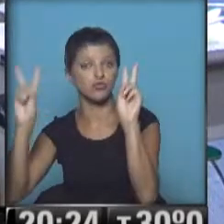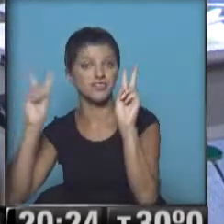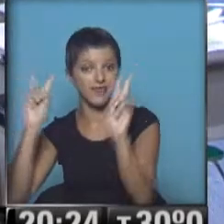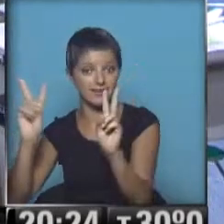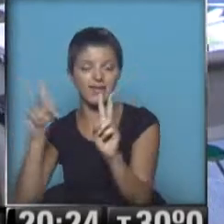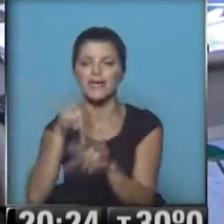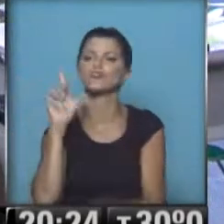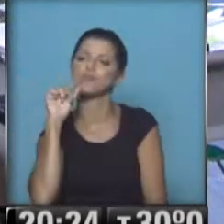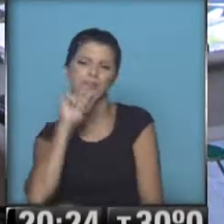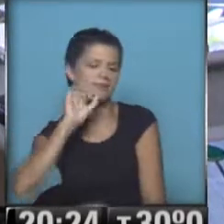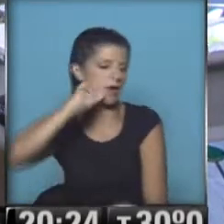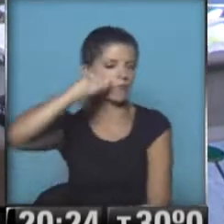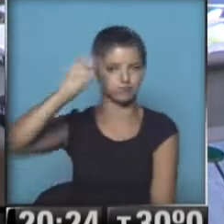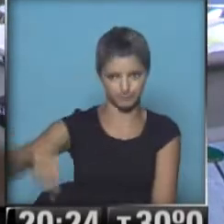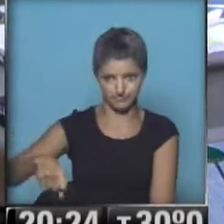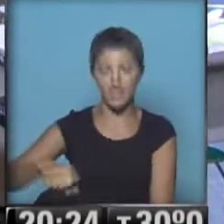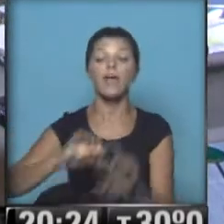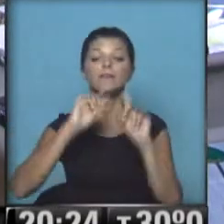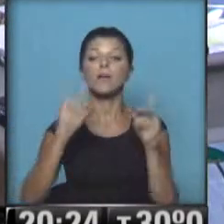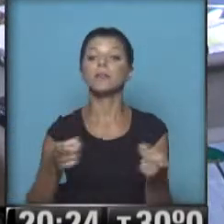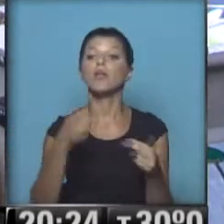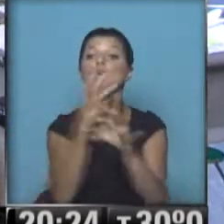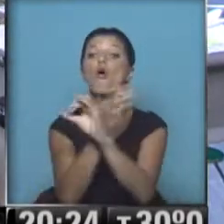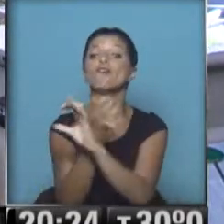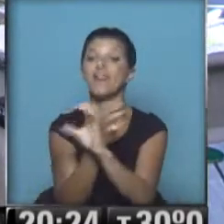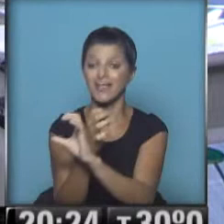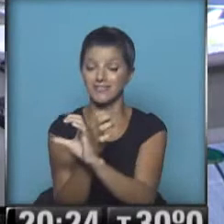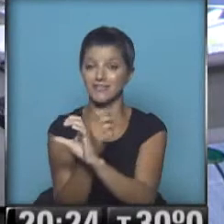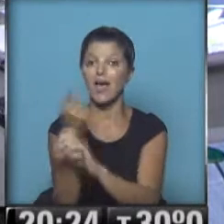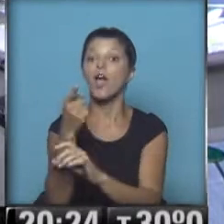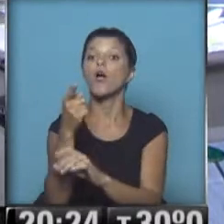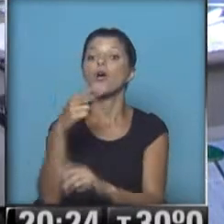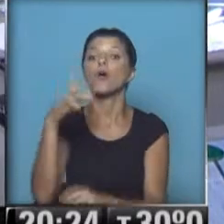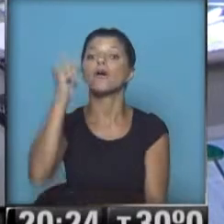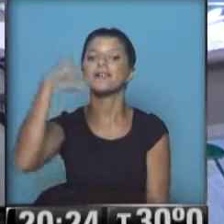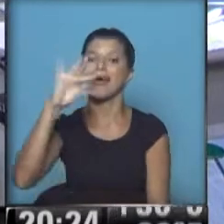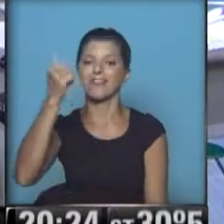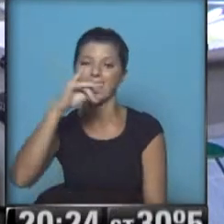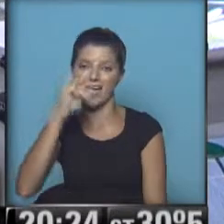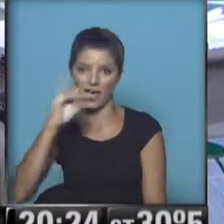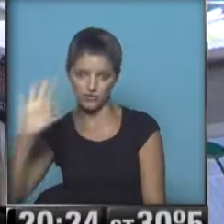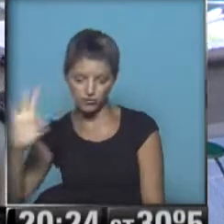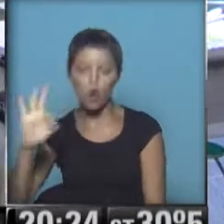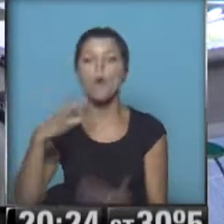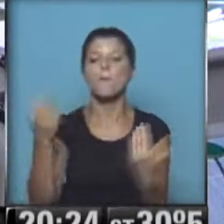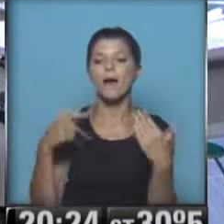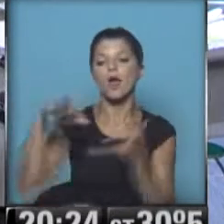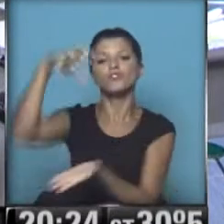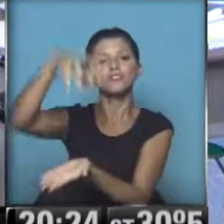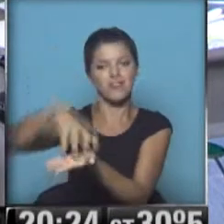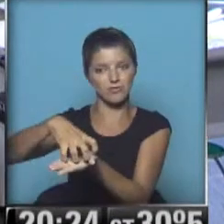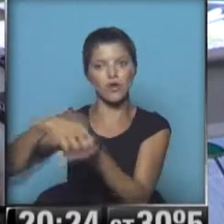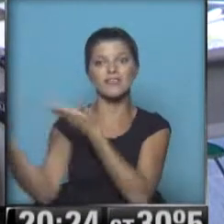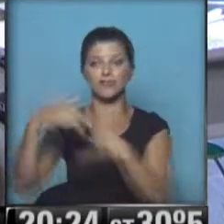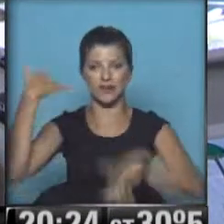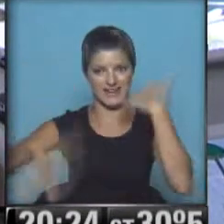importe las críticas. Así es, por otro lado, mantuvo una conferencia con Florencio Randazzo para inaugurar un centro de atención